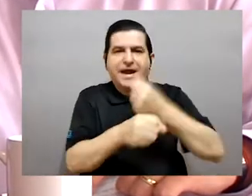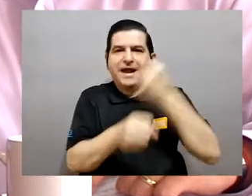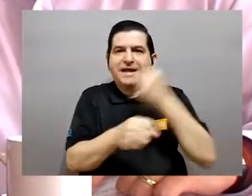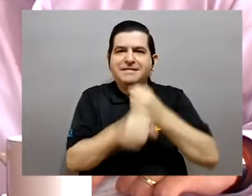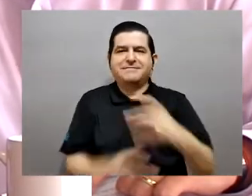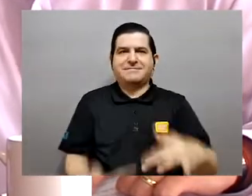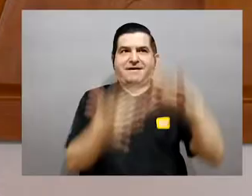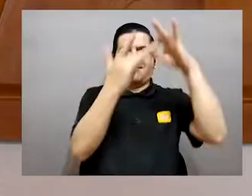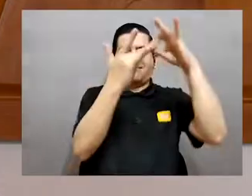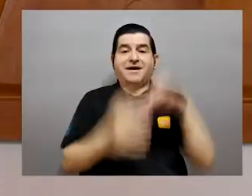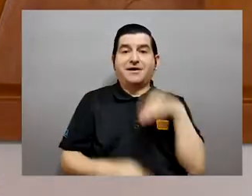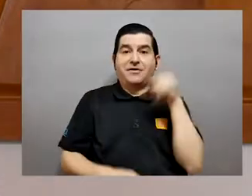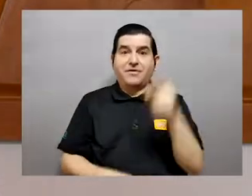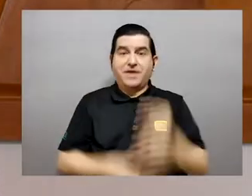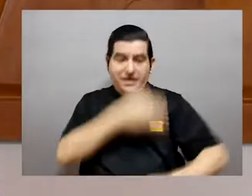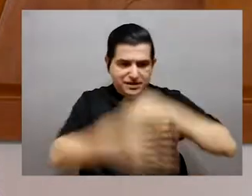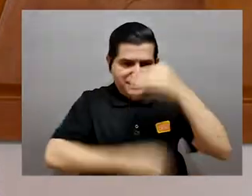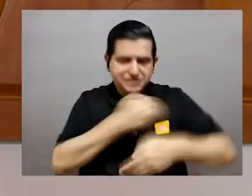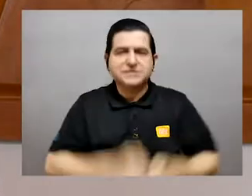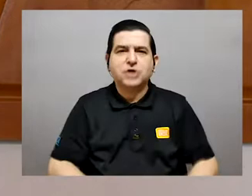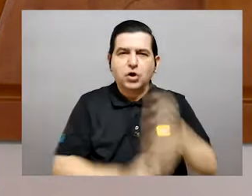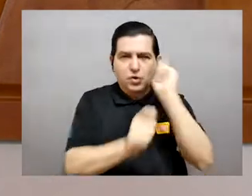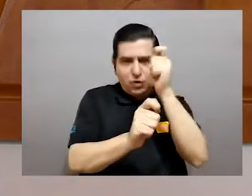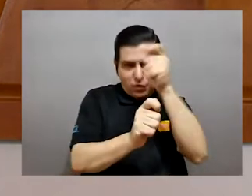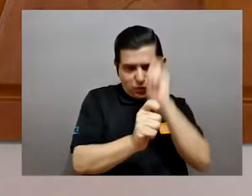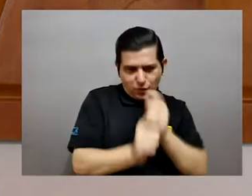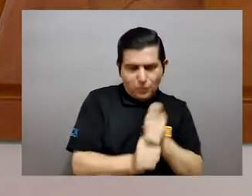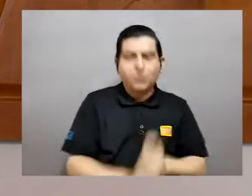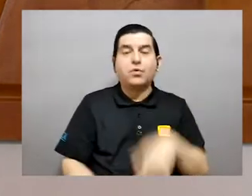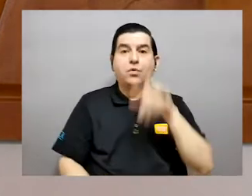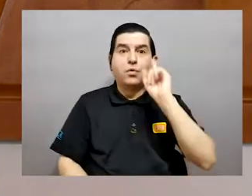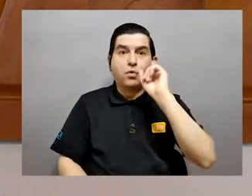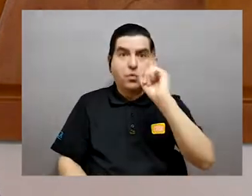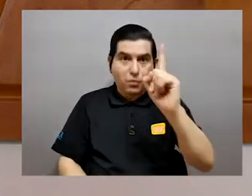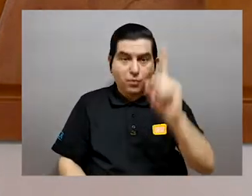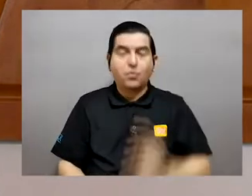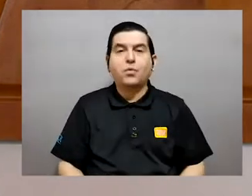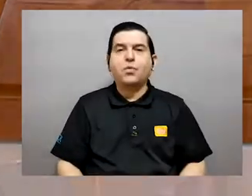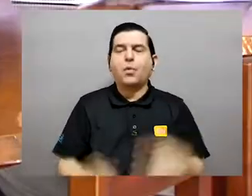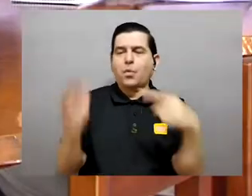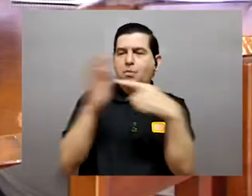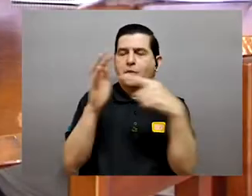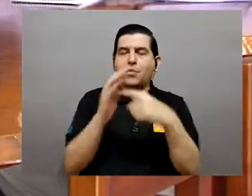1952, Tilarán, ¿cómo inició todo ahí? Sí, es el año en que nací.